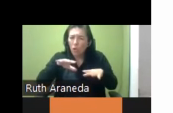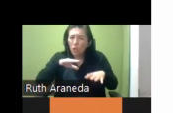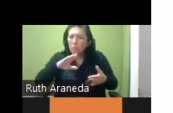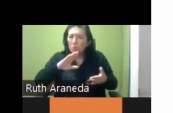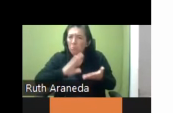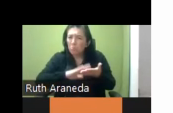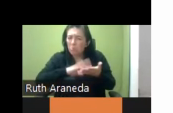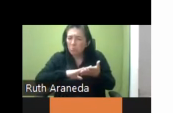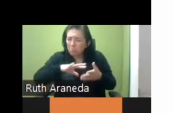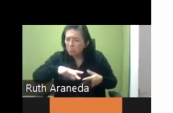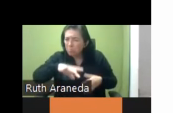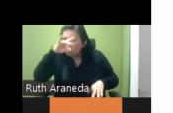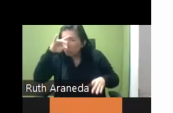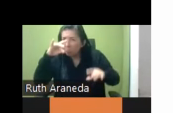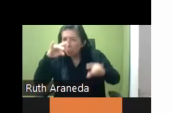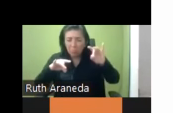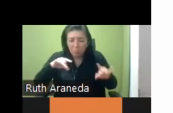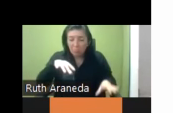restos